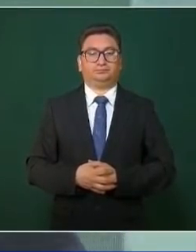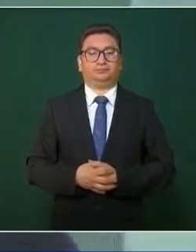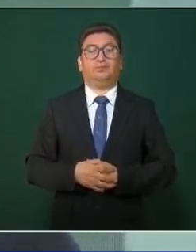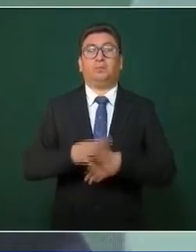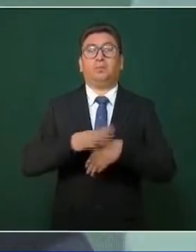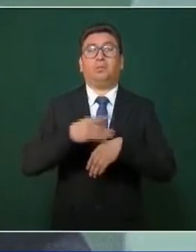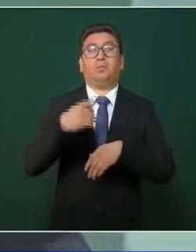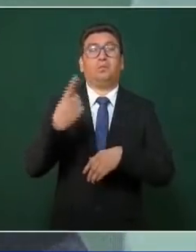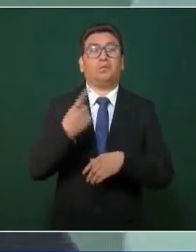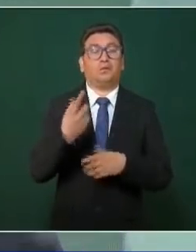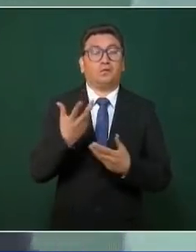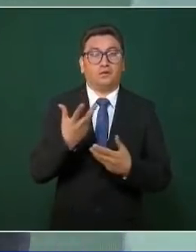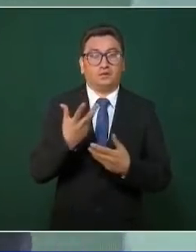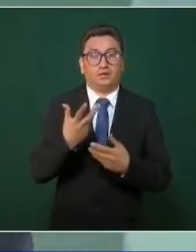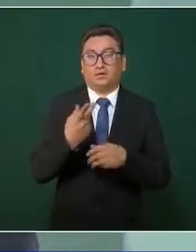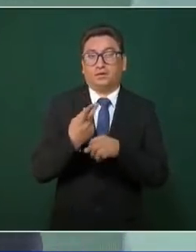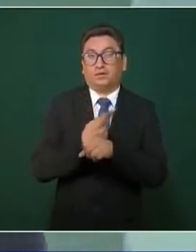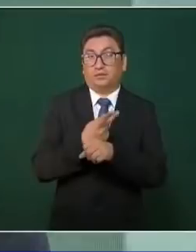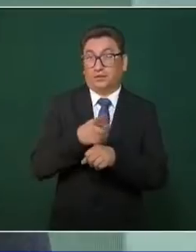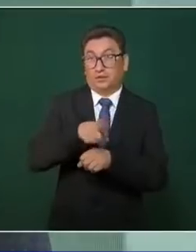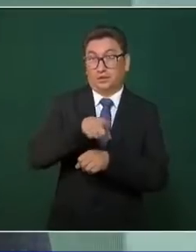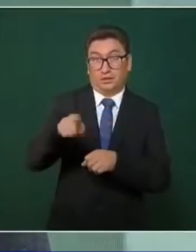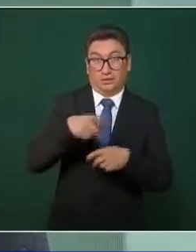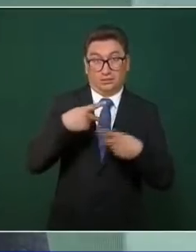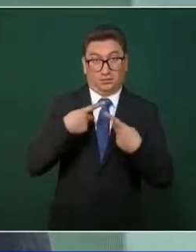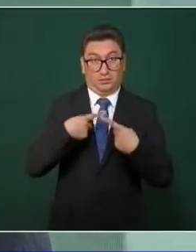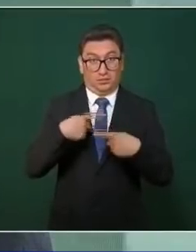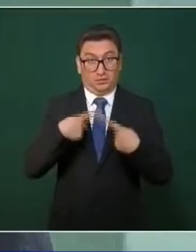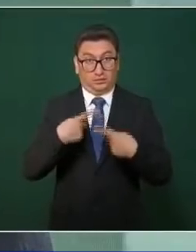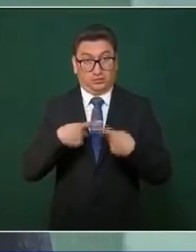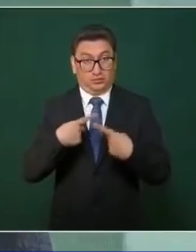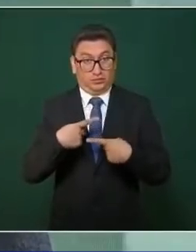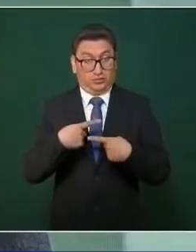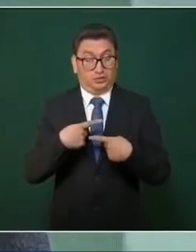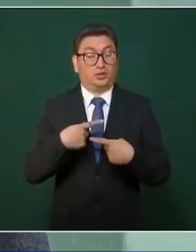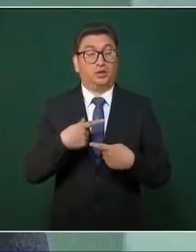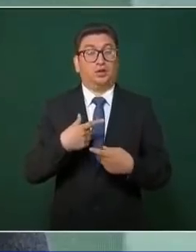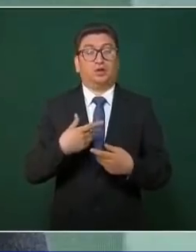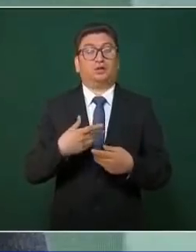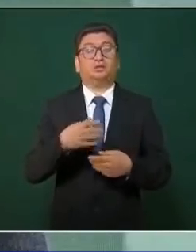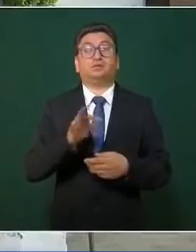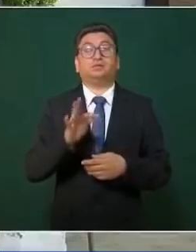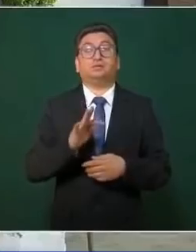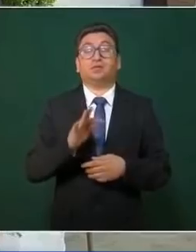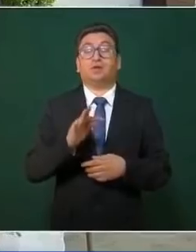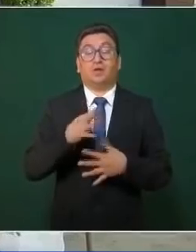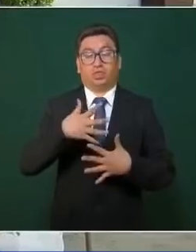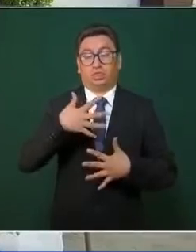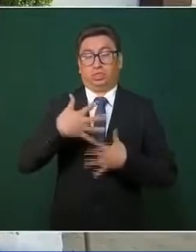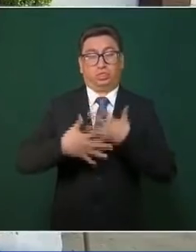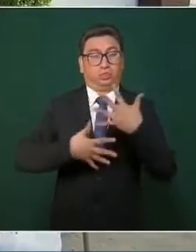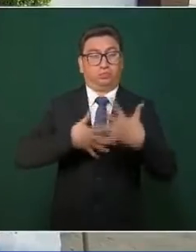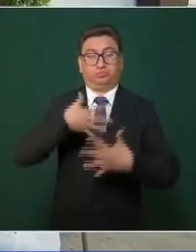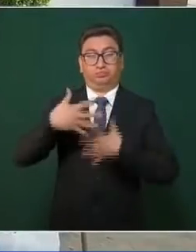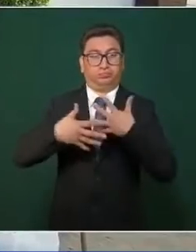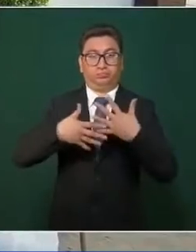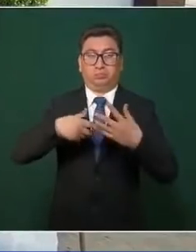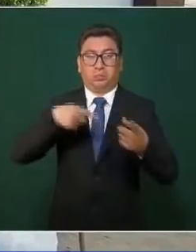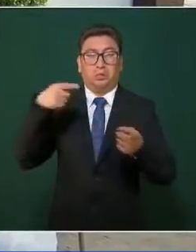¿Por qué? ¿Qué produce, qué genera, qué origina la violencia?